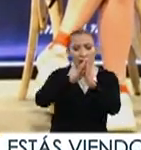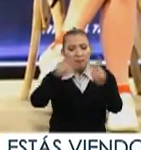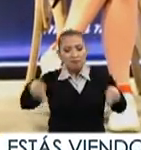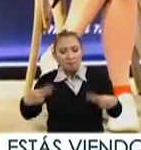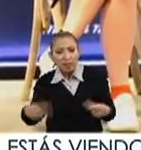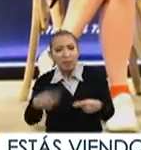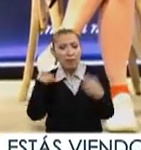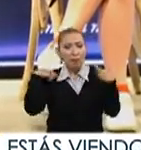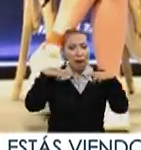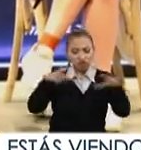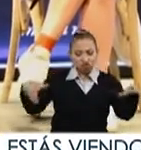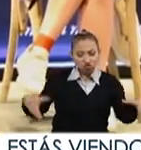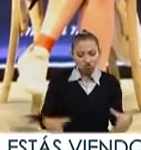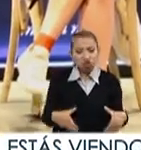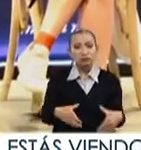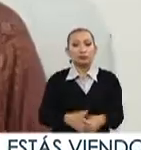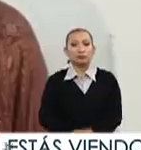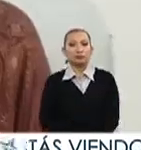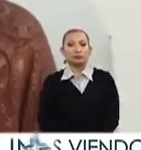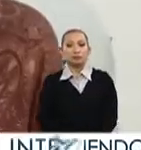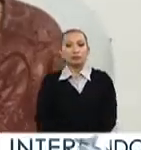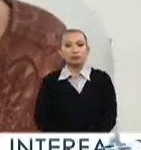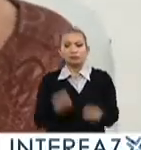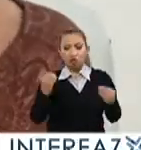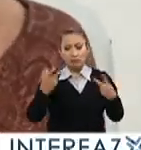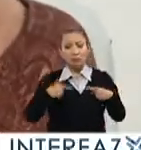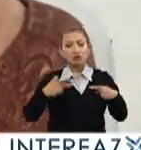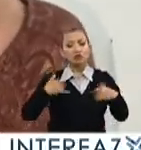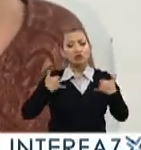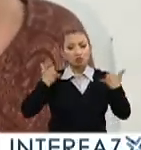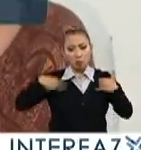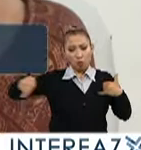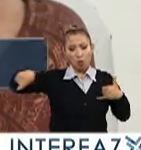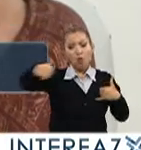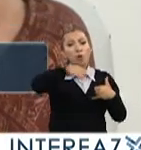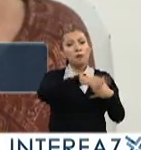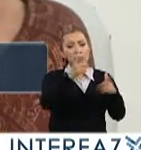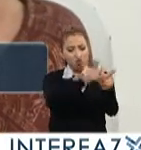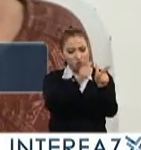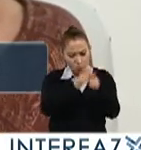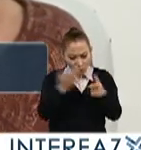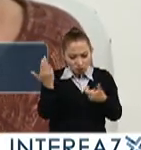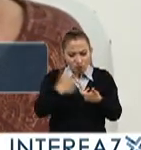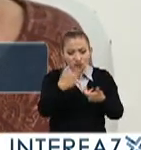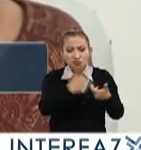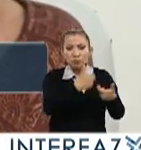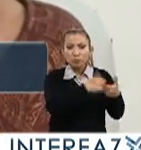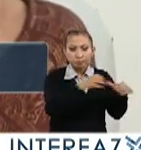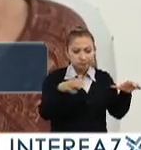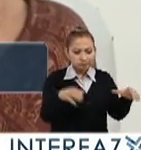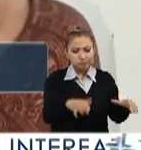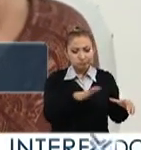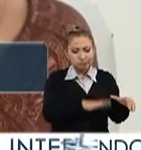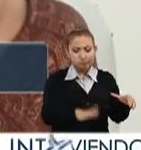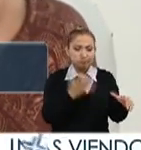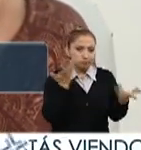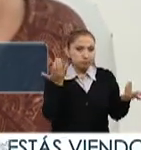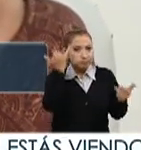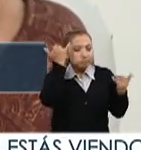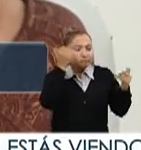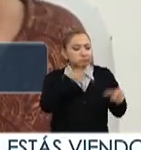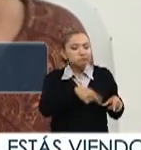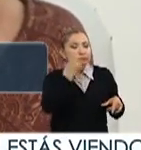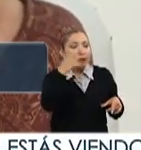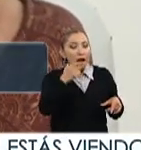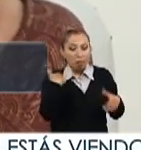libreros, docentes, entre otros. Hay mucha gente joven en este colectivo y bueno, la